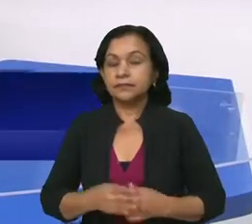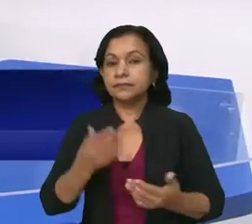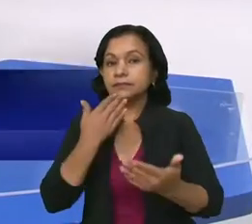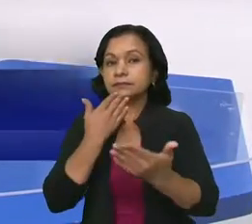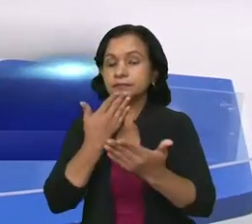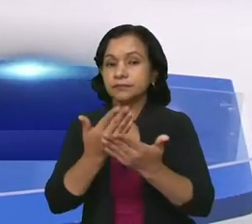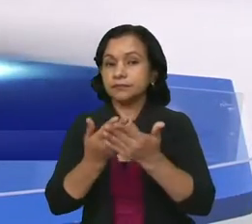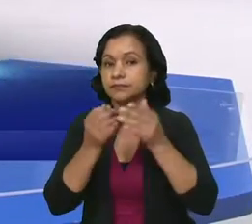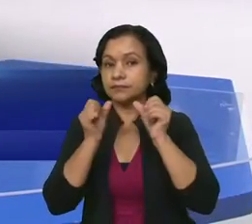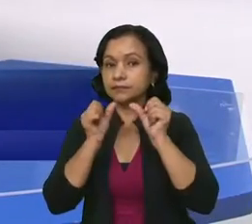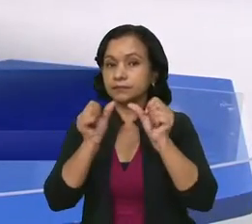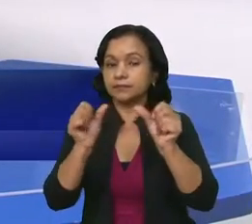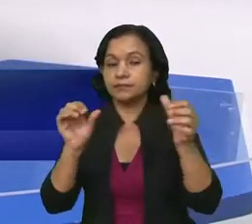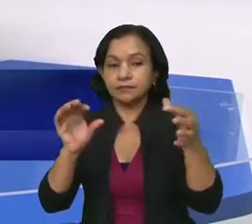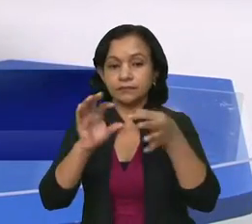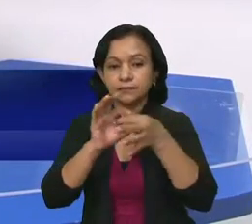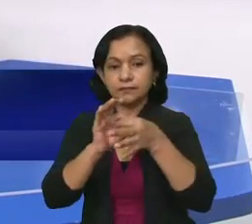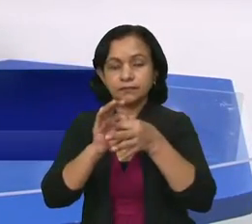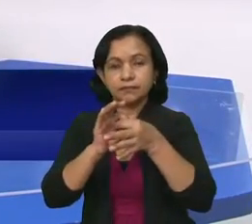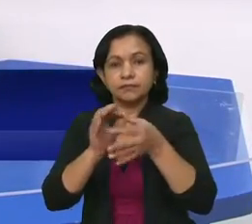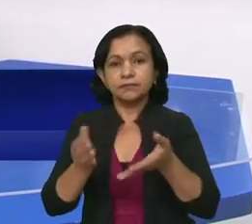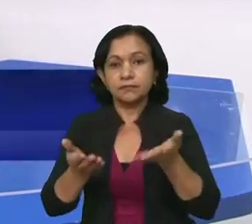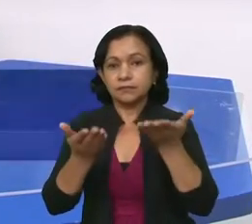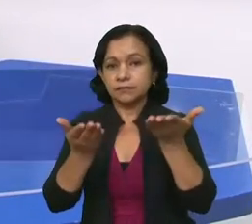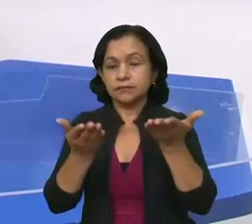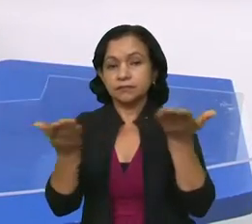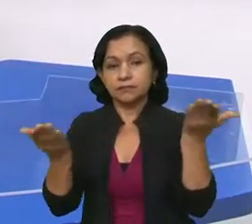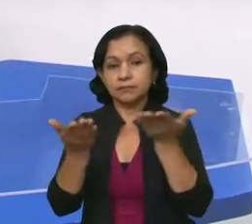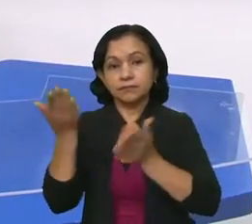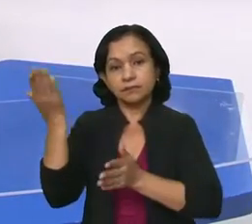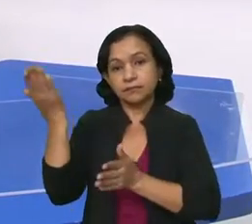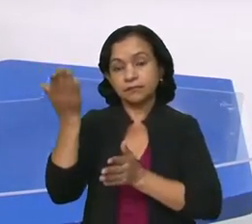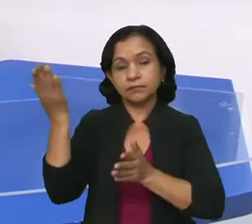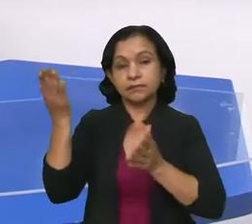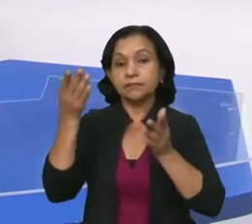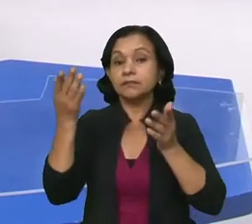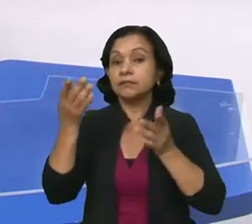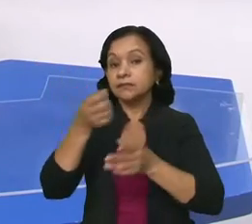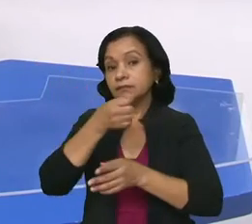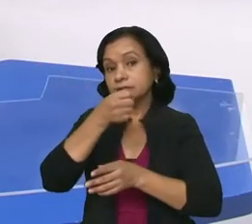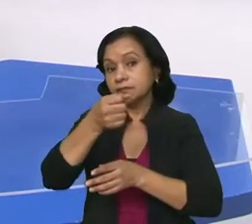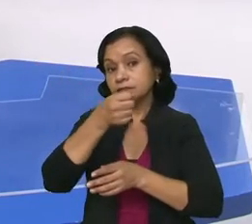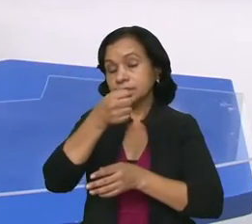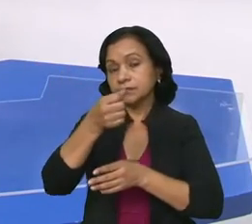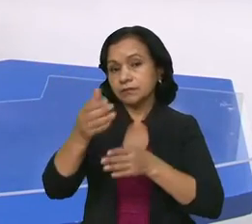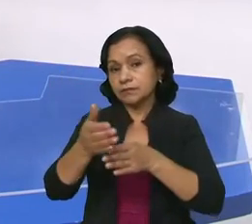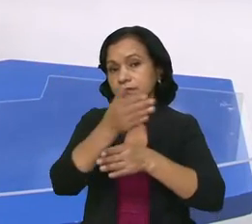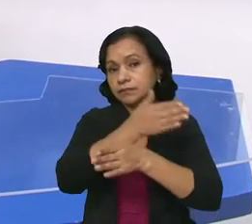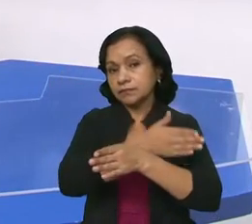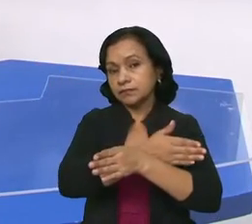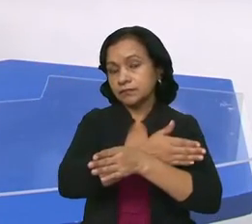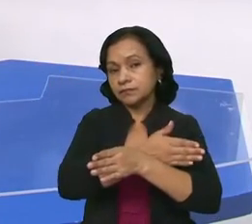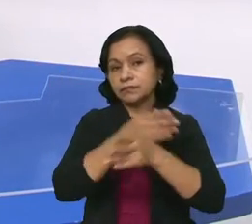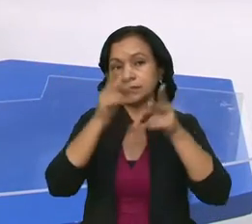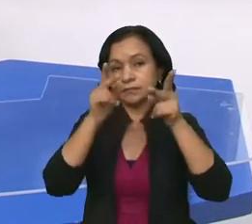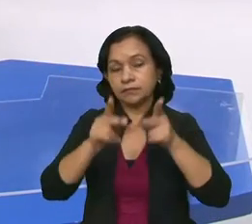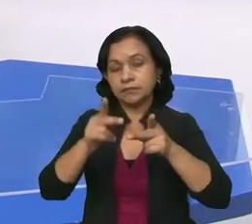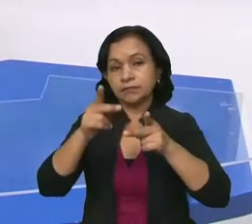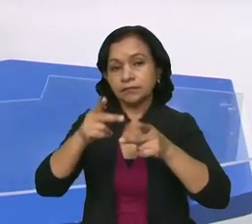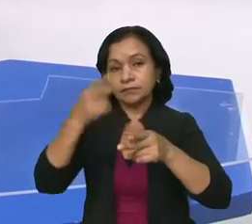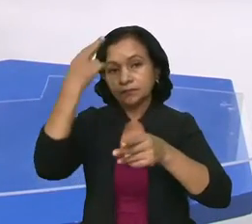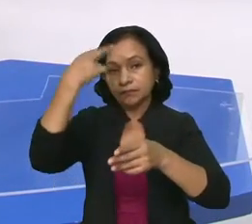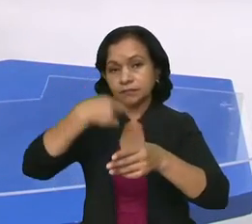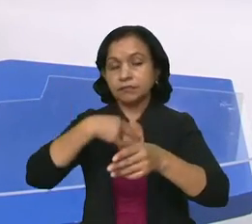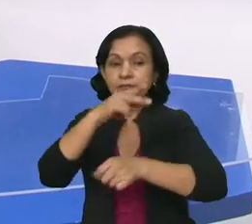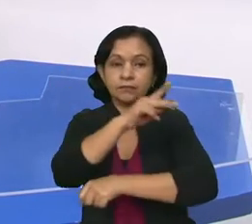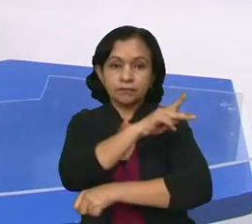Gracias por continuar con nosotros. Les dejamos en este momento con la conferencia de prensa que diera hace pocos minutos autoridades de la Policía